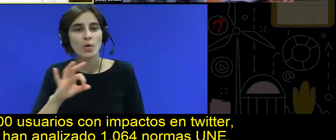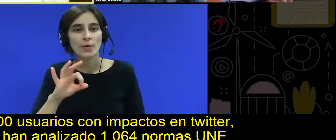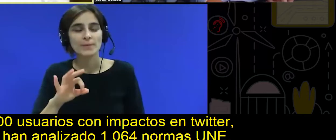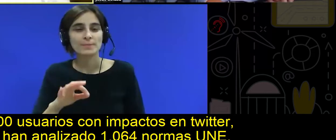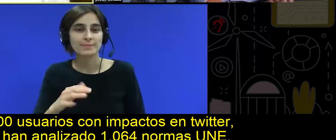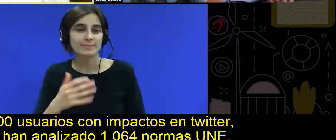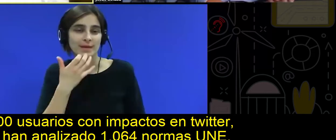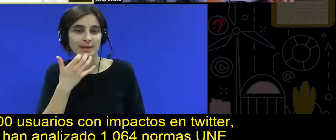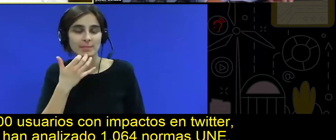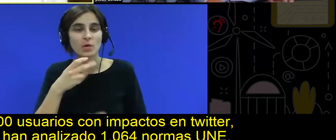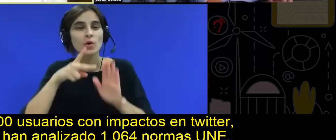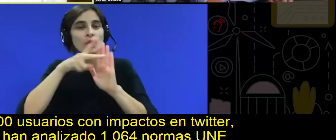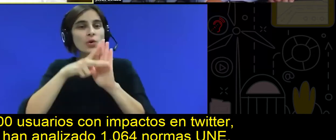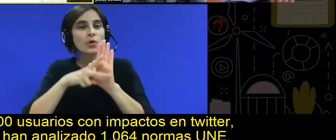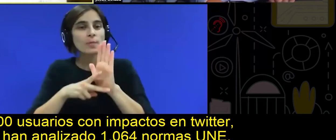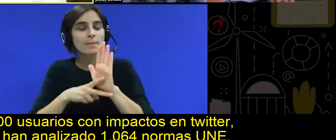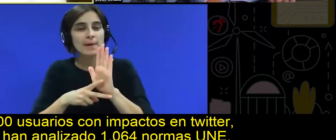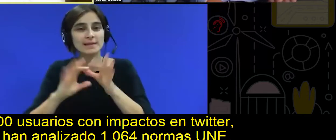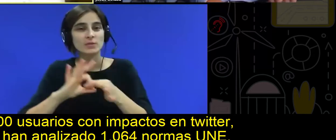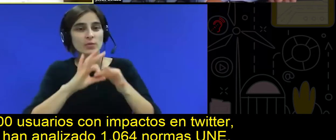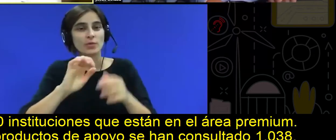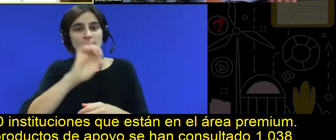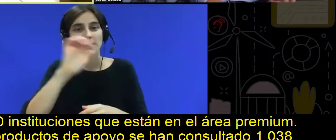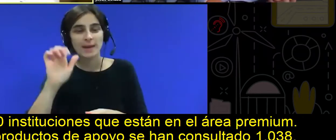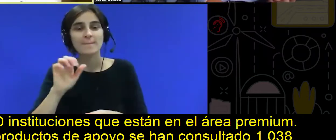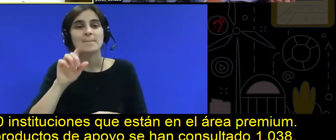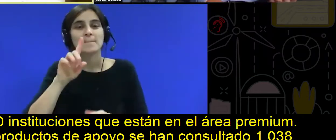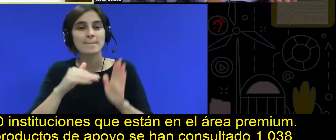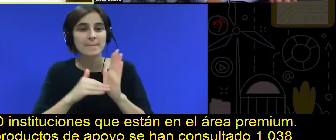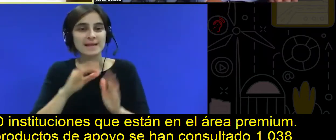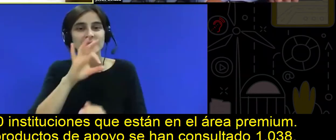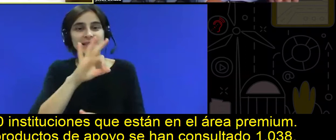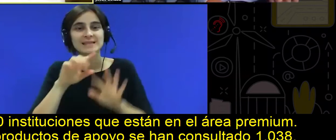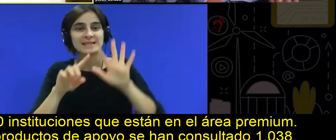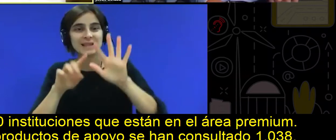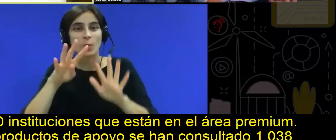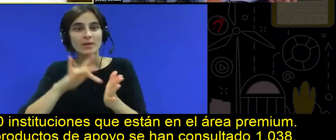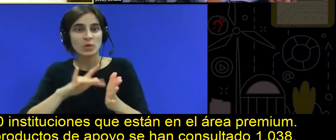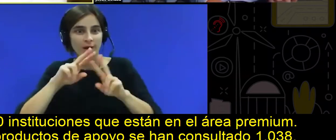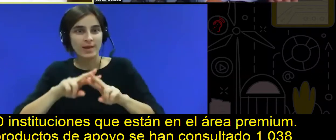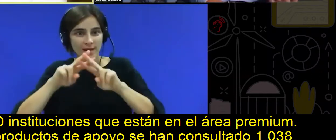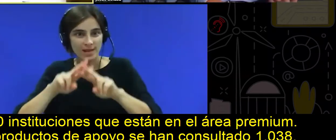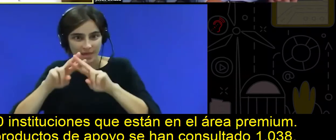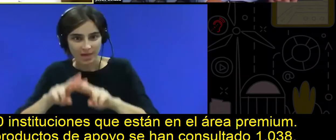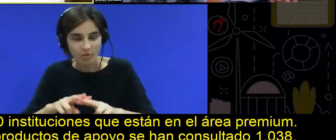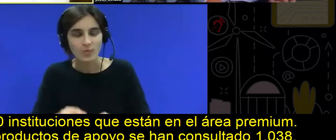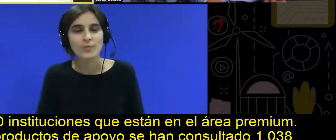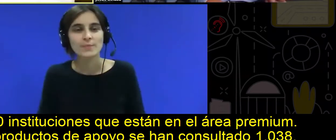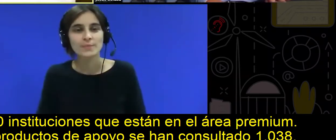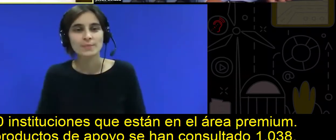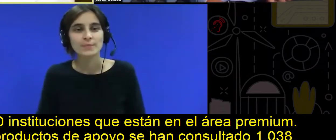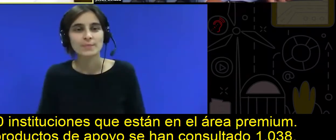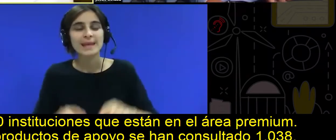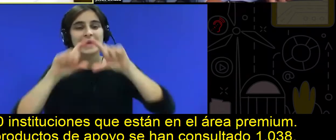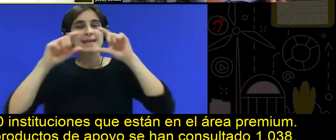1.064 normas UNE, tenemos casi 400 instituciones que están en el